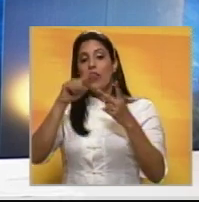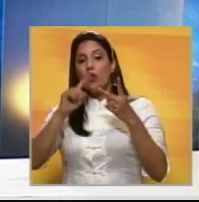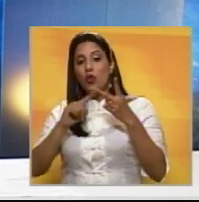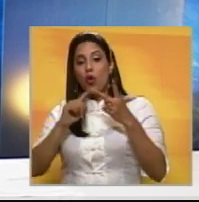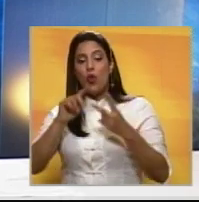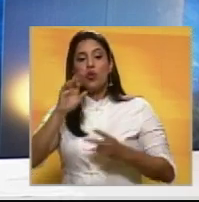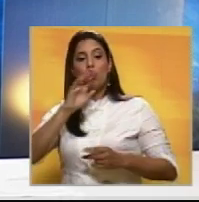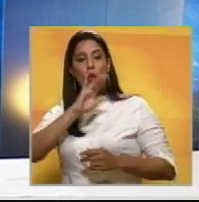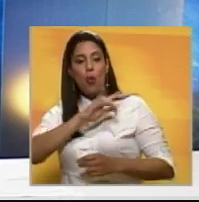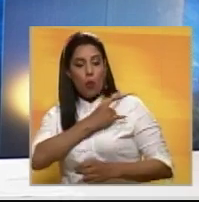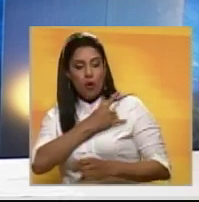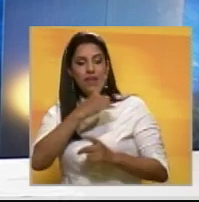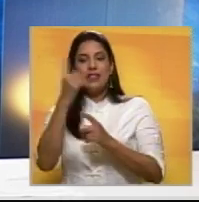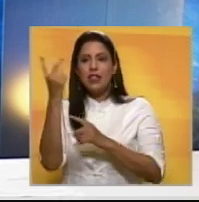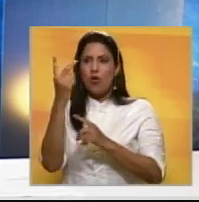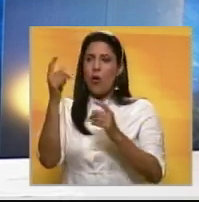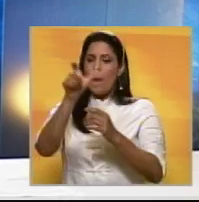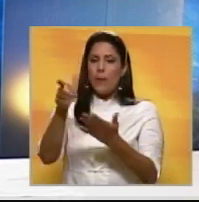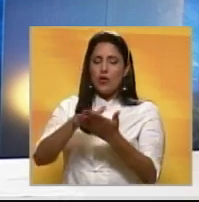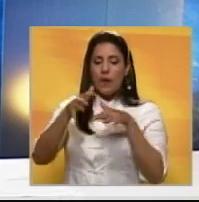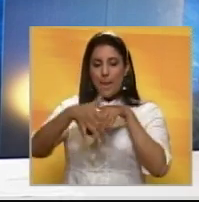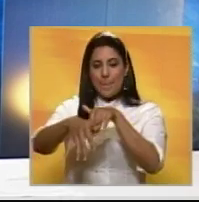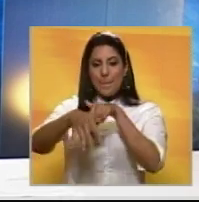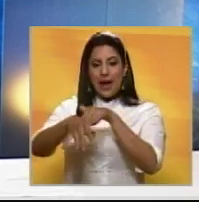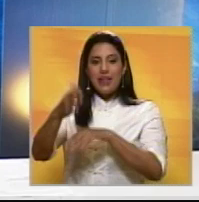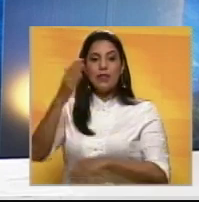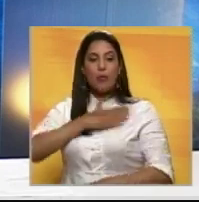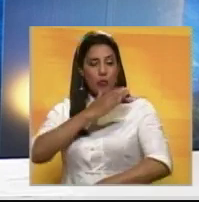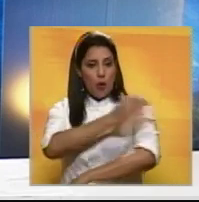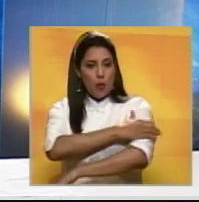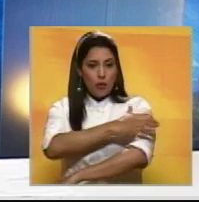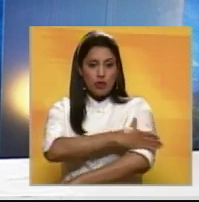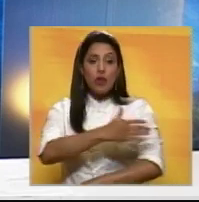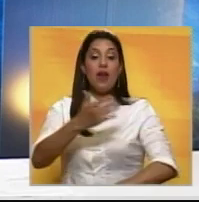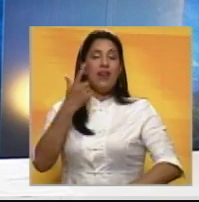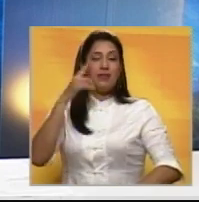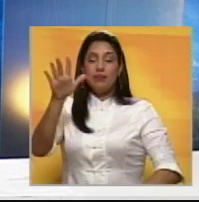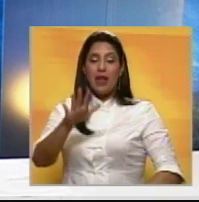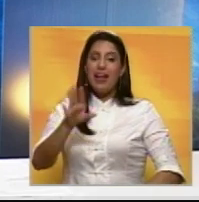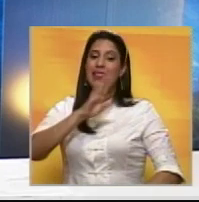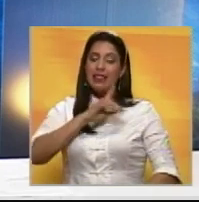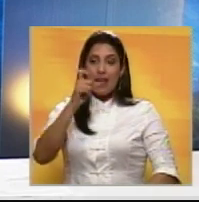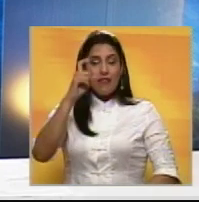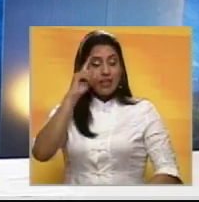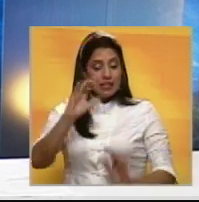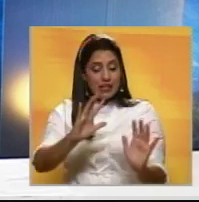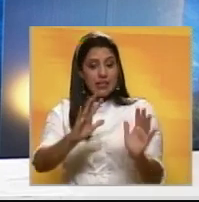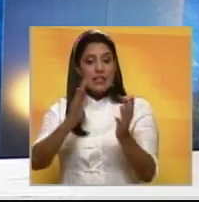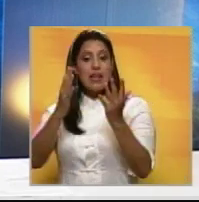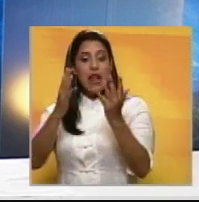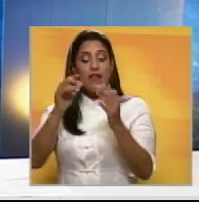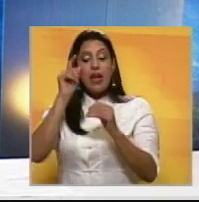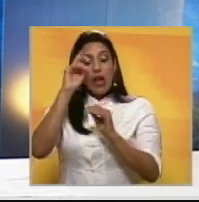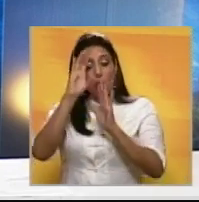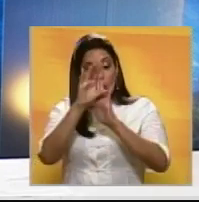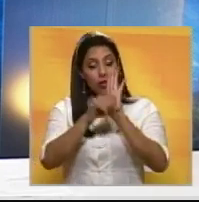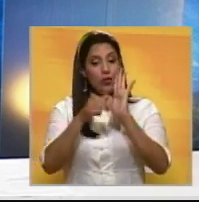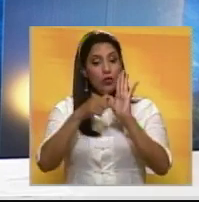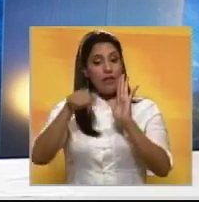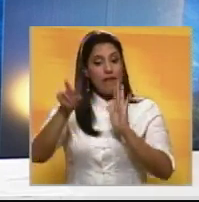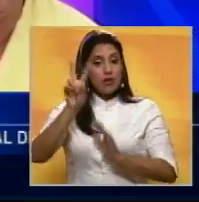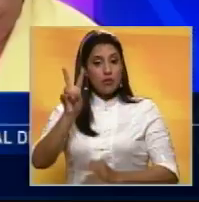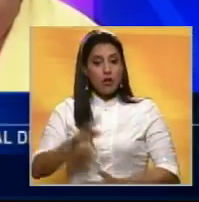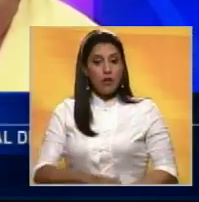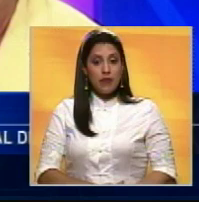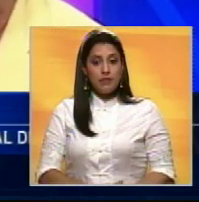estudiante de la UNIMED, Juan Pernalete, en las movilizaciones de la oposición. A su juicio, se tiene que rescatar el hilo constitucional en el